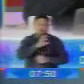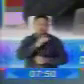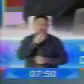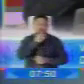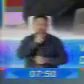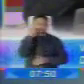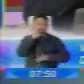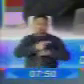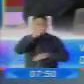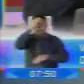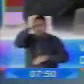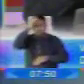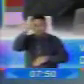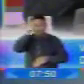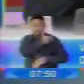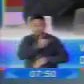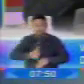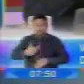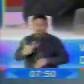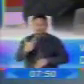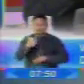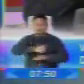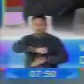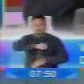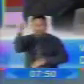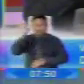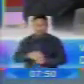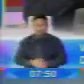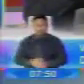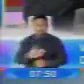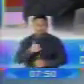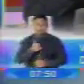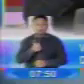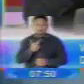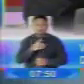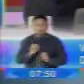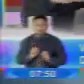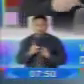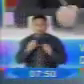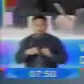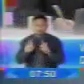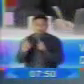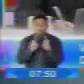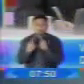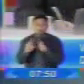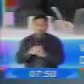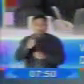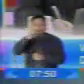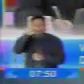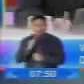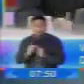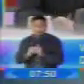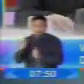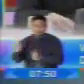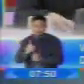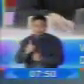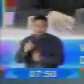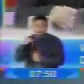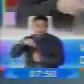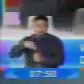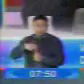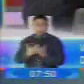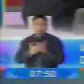de la Cultura, el presidente anunciará los 3 ganadores del premio Eugenio Espejo. Nosotros tuvimos la oportunidad de dialogar el día de ayer con cada uno de ellos a través de